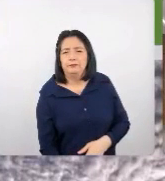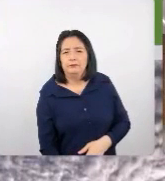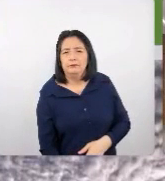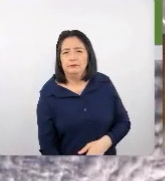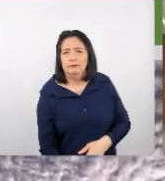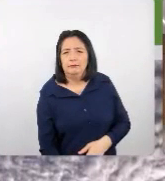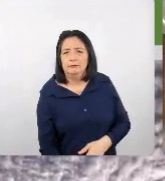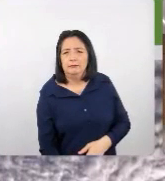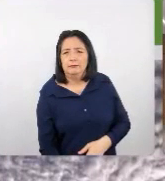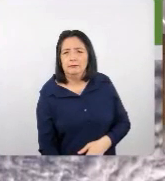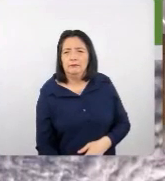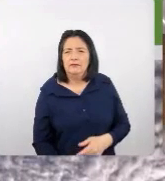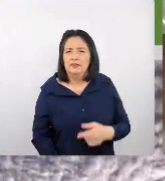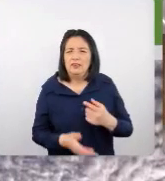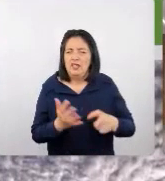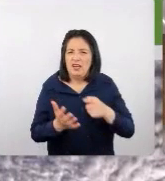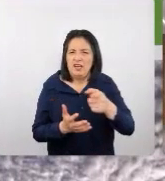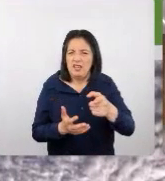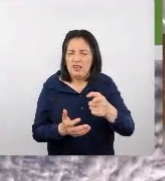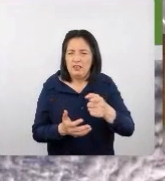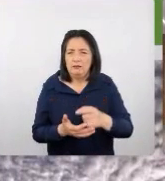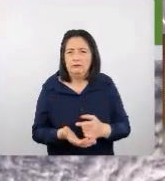Emiratos Árabes Unidos y Dubái